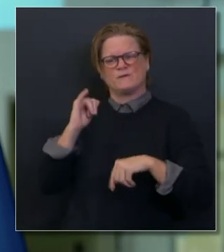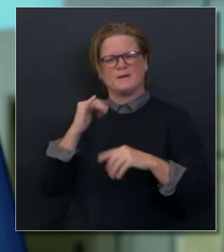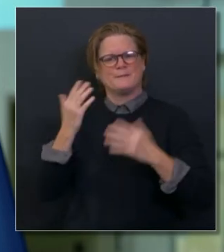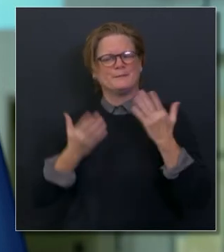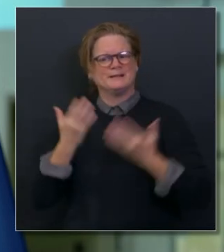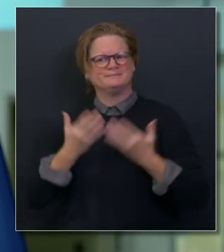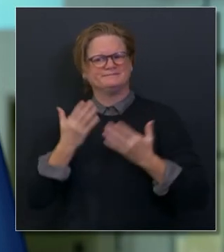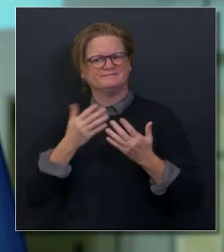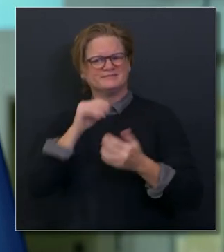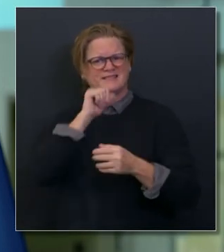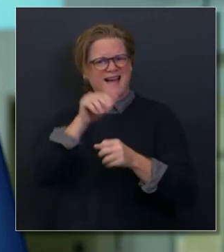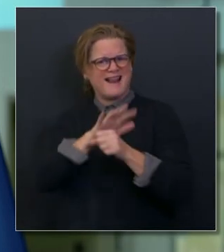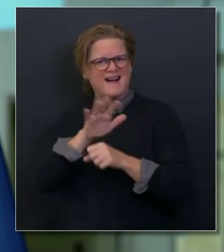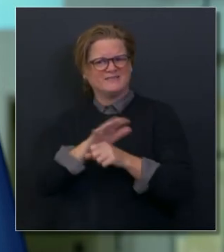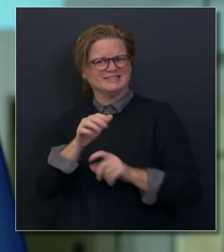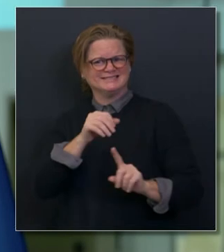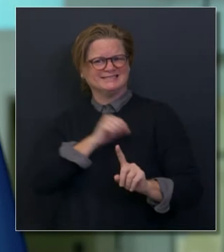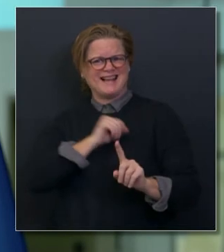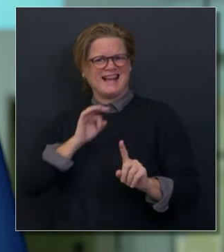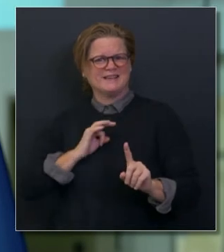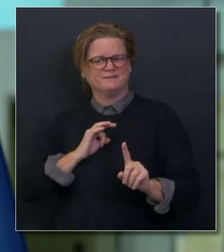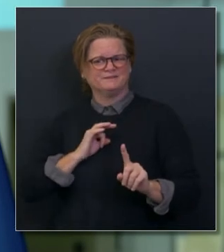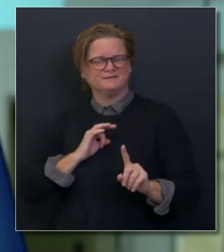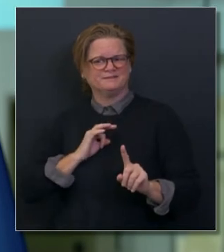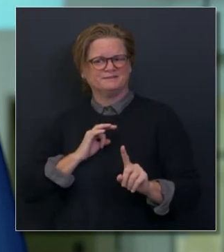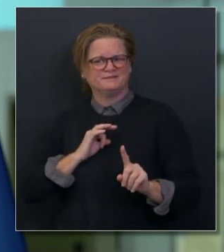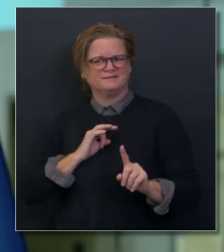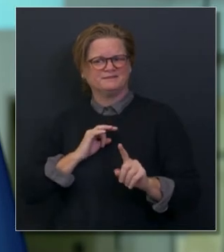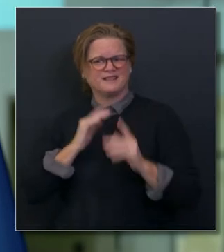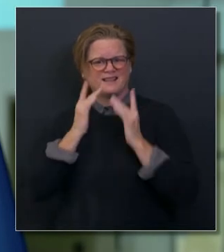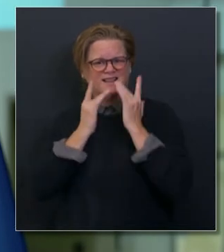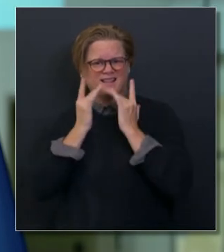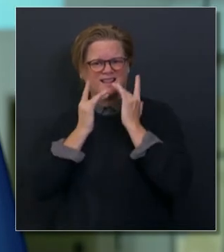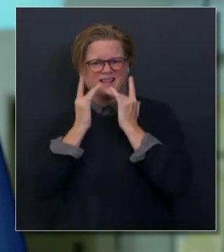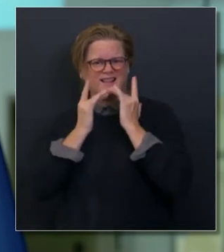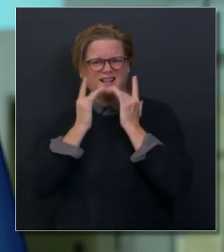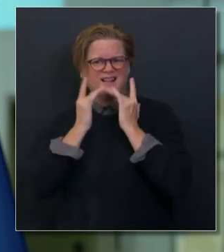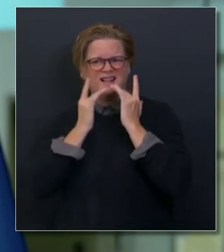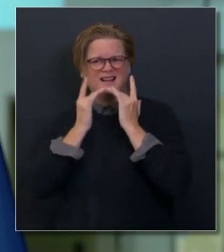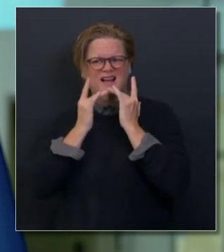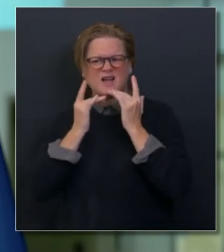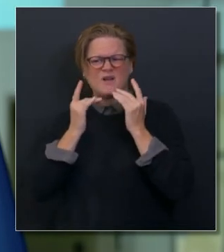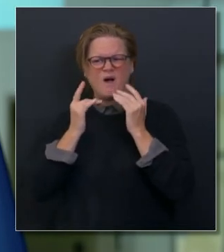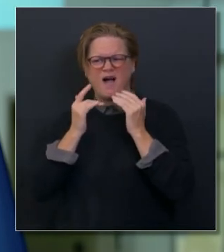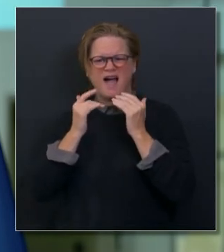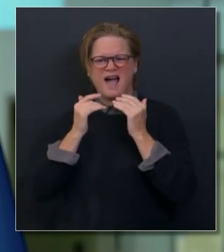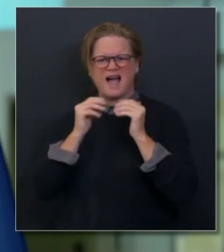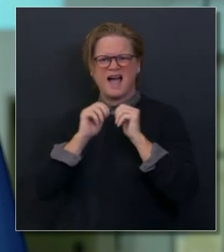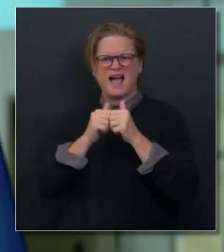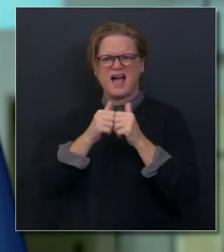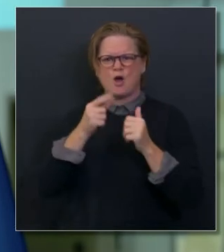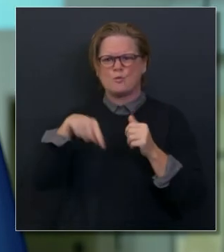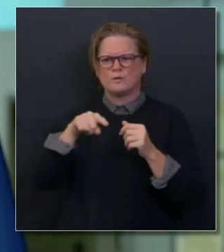que el estado pueda implementar y distribuir la vacuna en los siguientes meses?